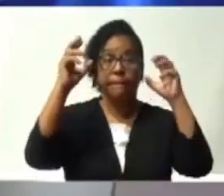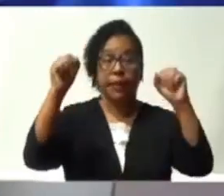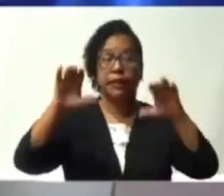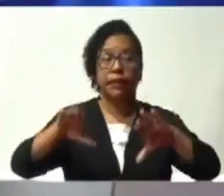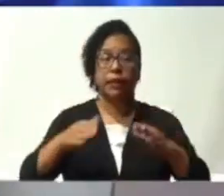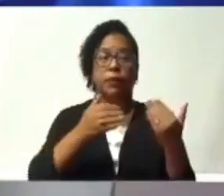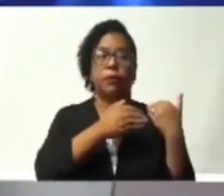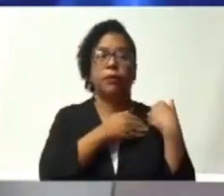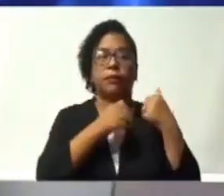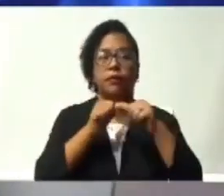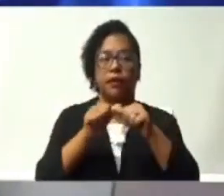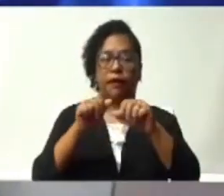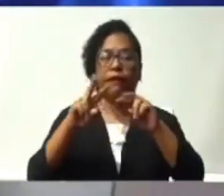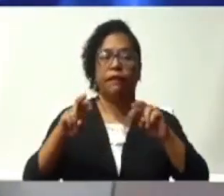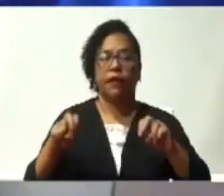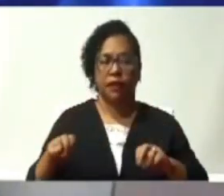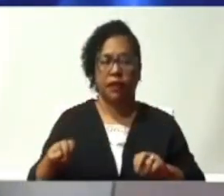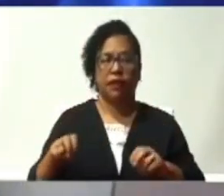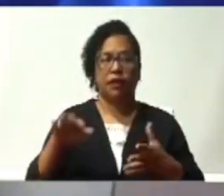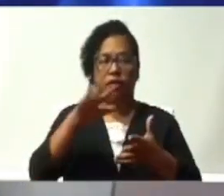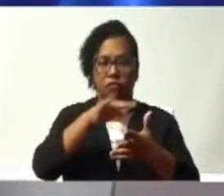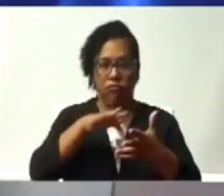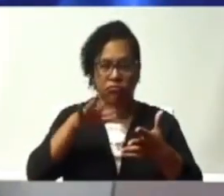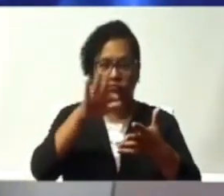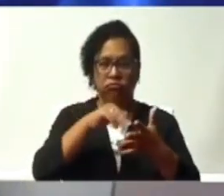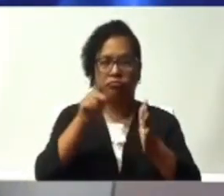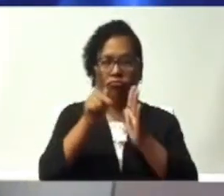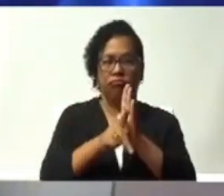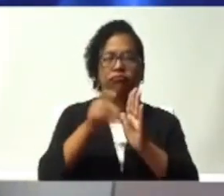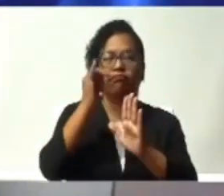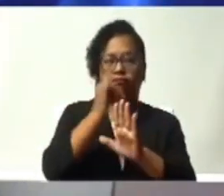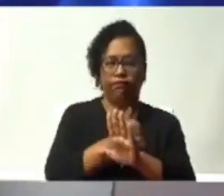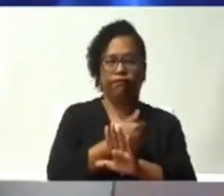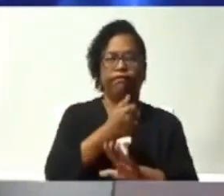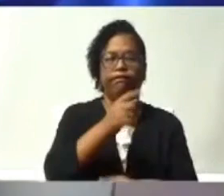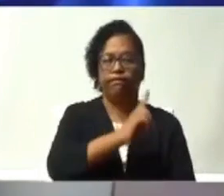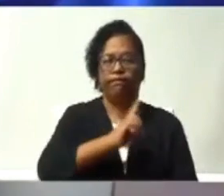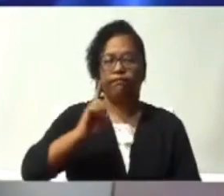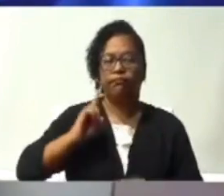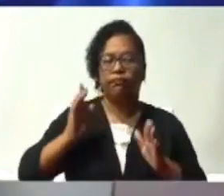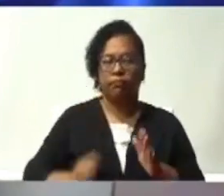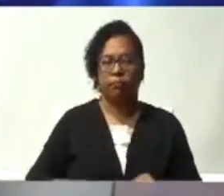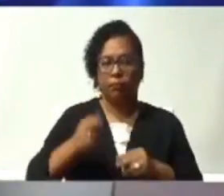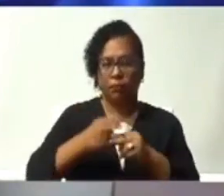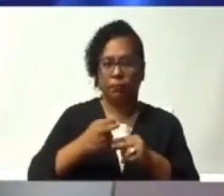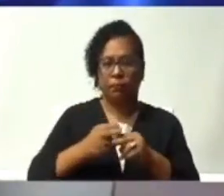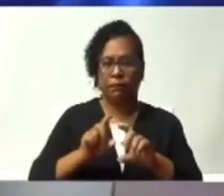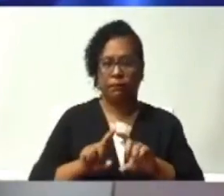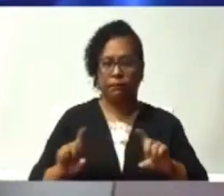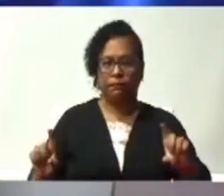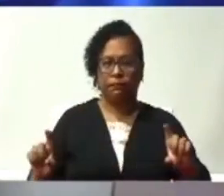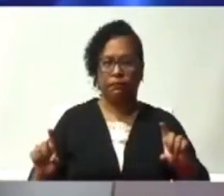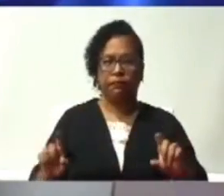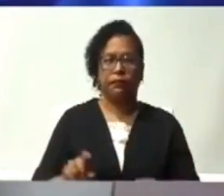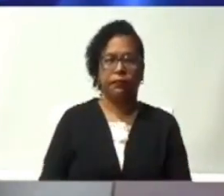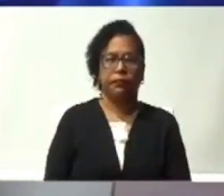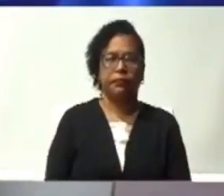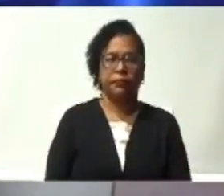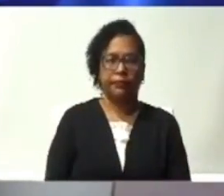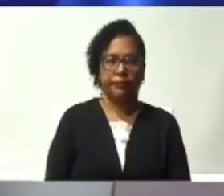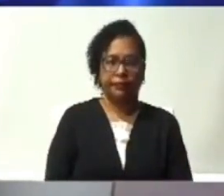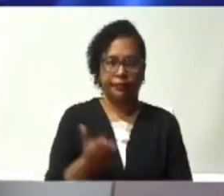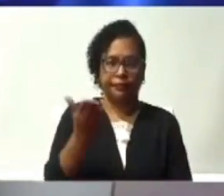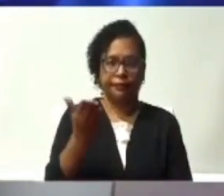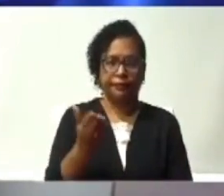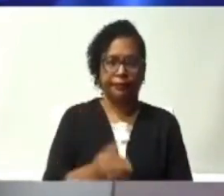parte de la comisión que estudió este proyecto, el diputado Plutarco Pérez. Tiene la